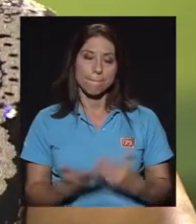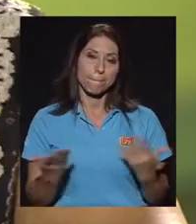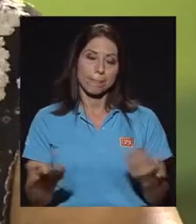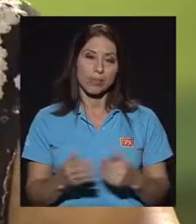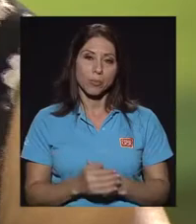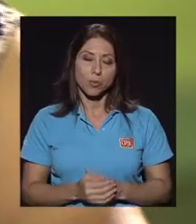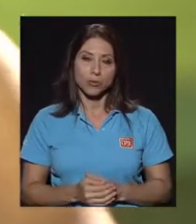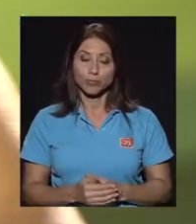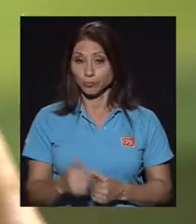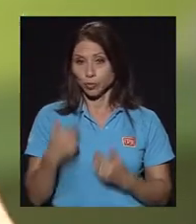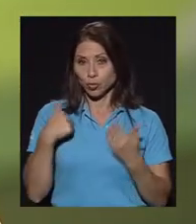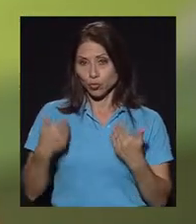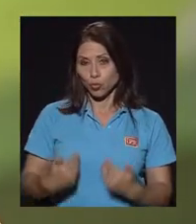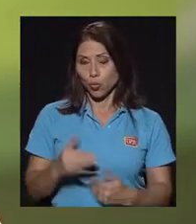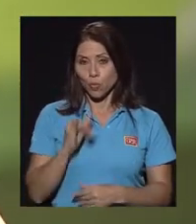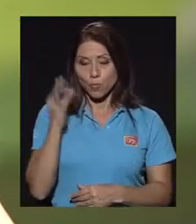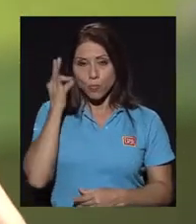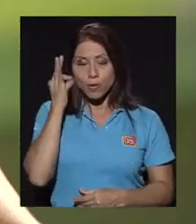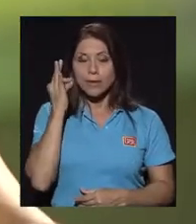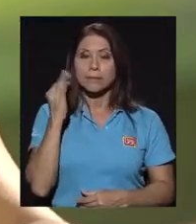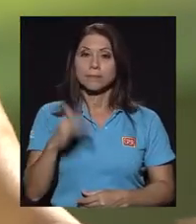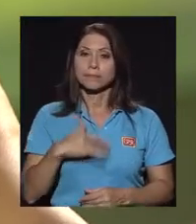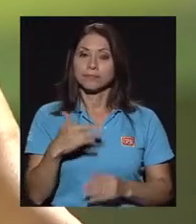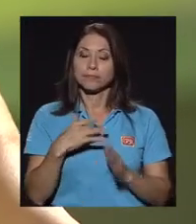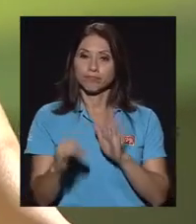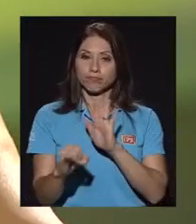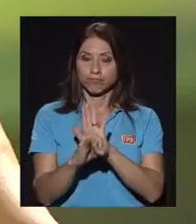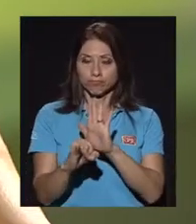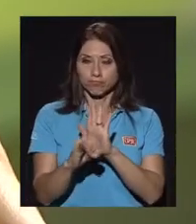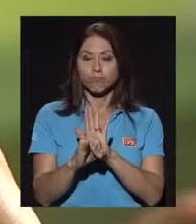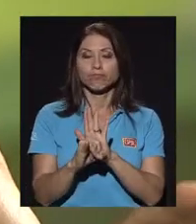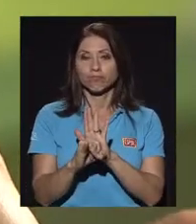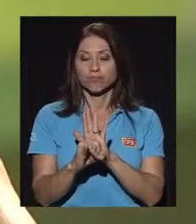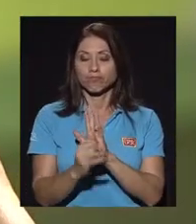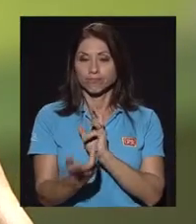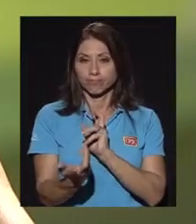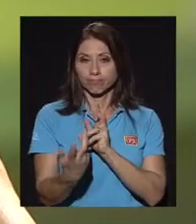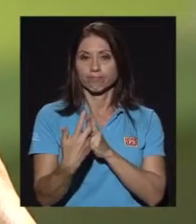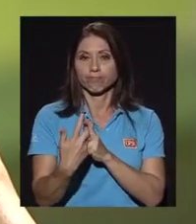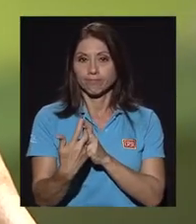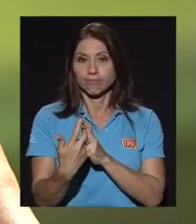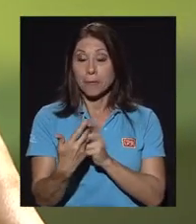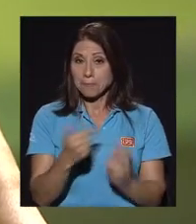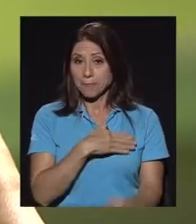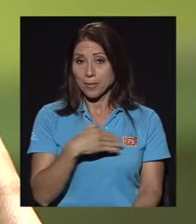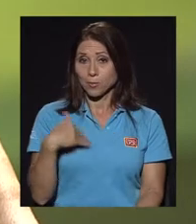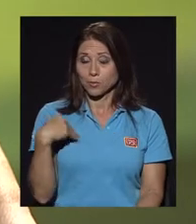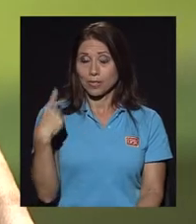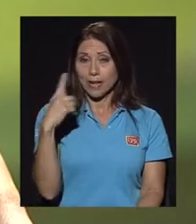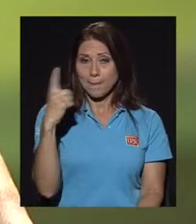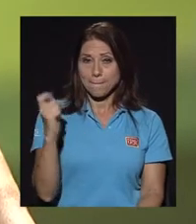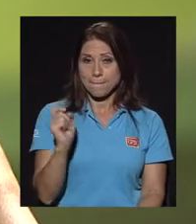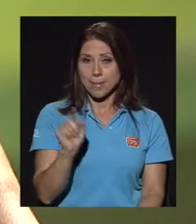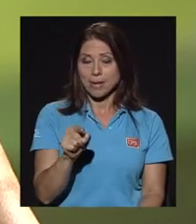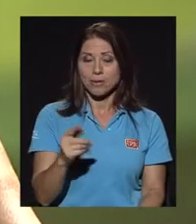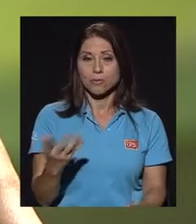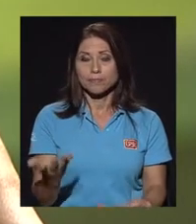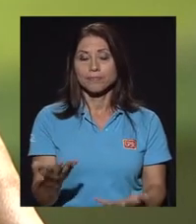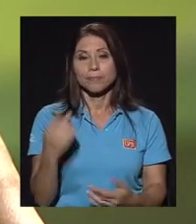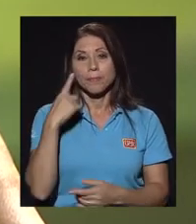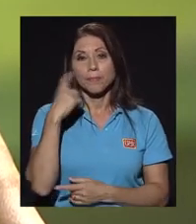Bueno, yo como mujer me siento identificada en esta parte, esta pregunta me gusta,